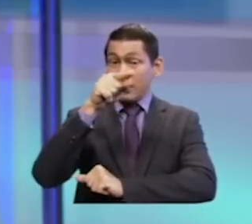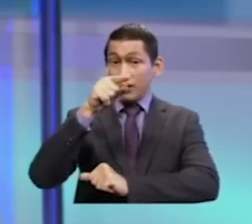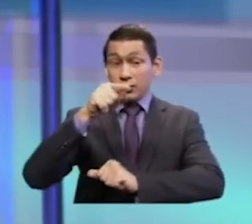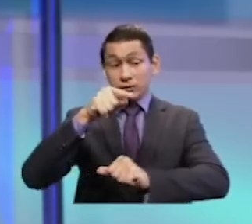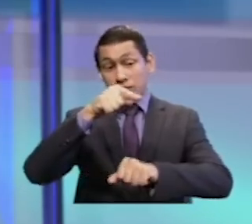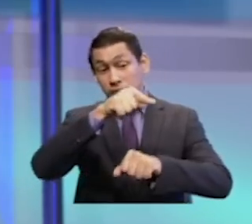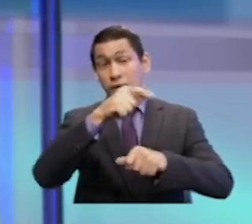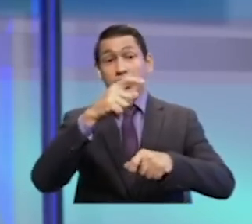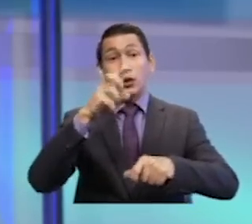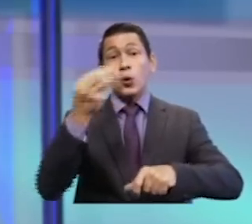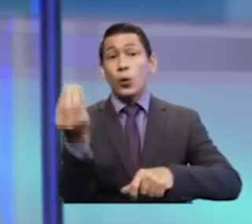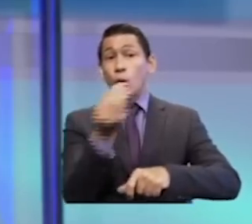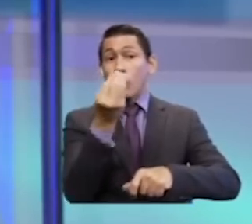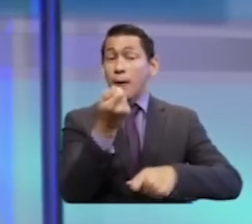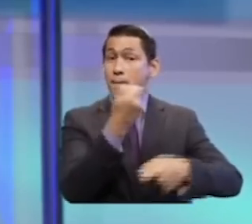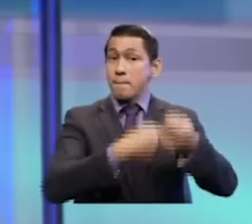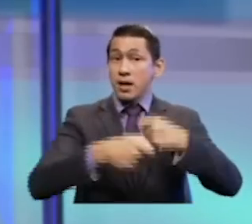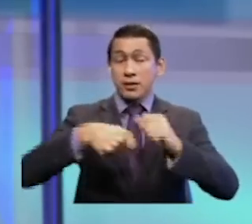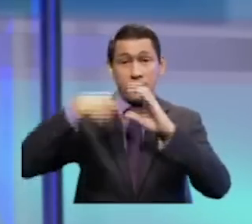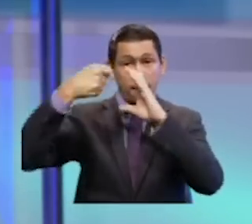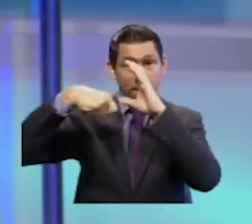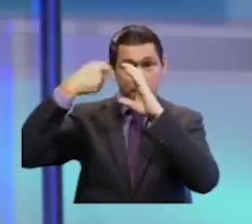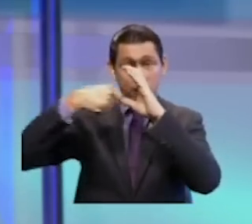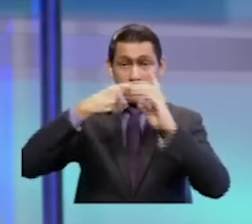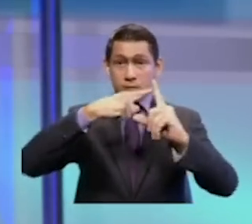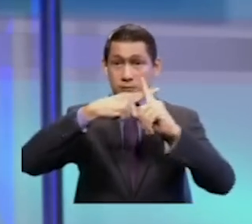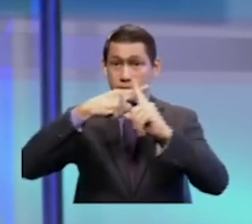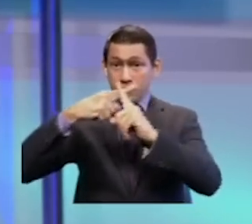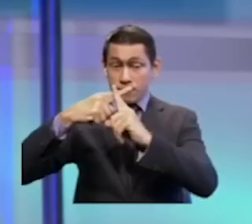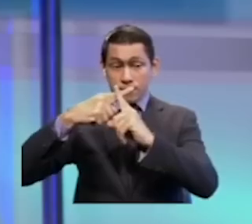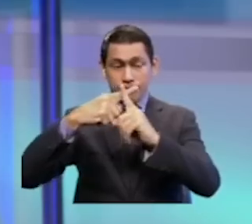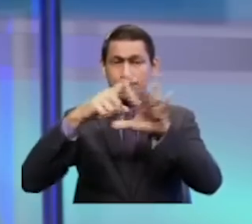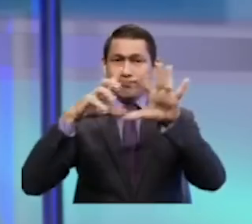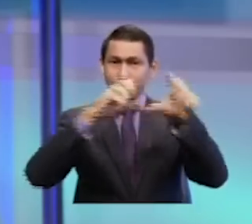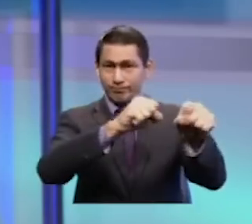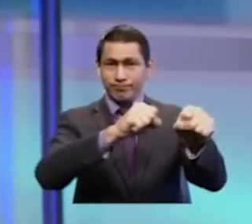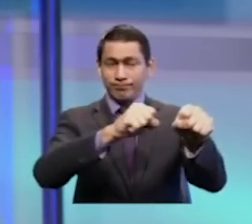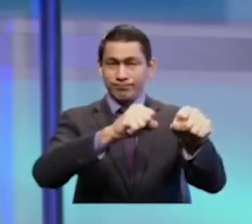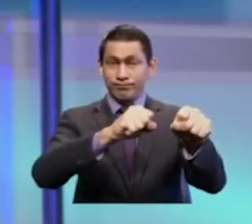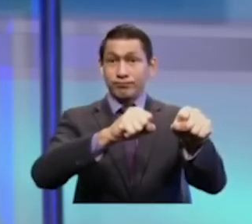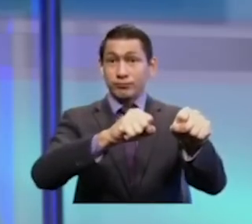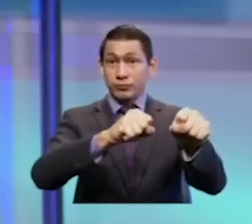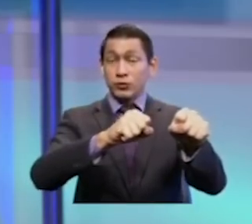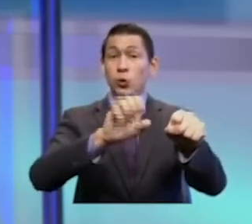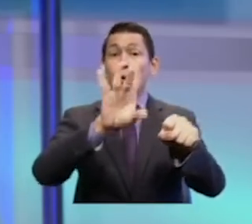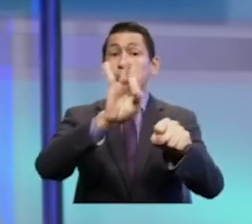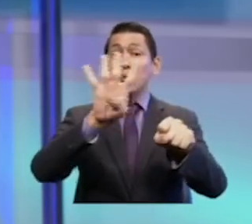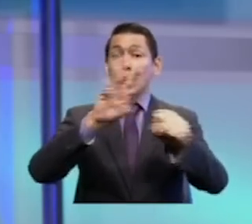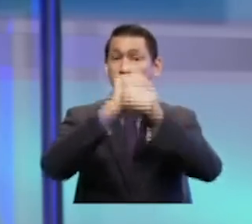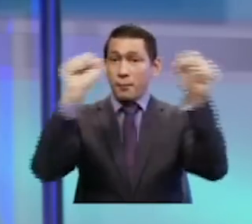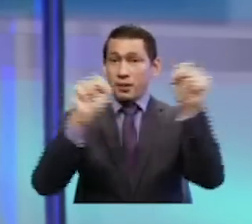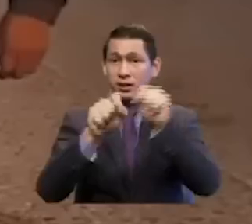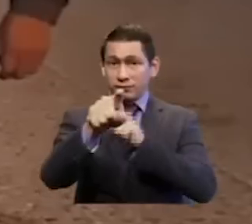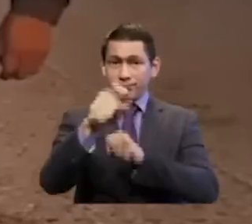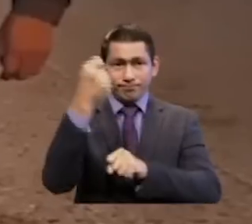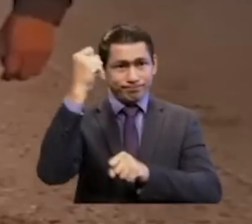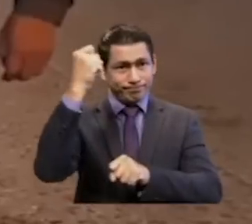de pornografía infantil fue aislado. 8 de la mañana con 3 minutos, 4 ya, 8 con 4.